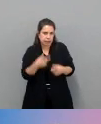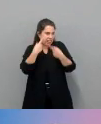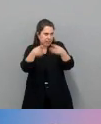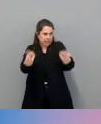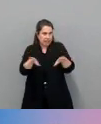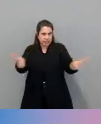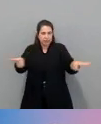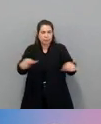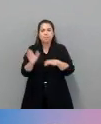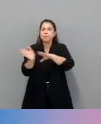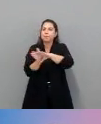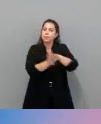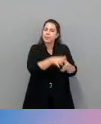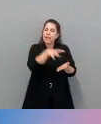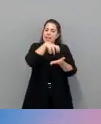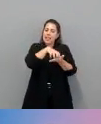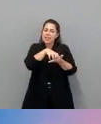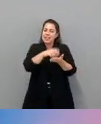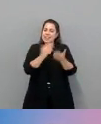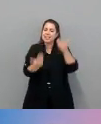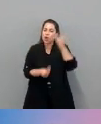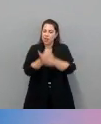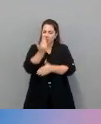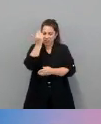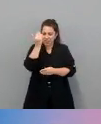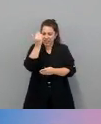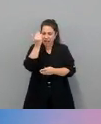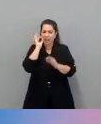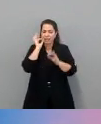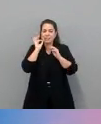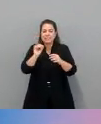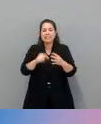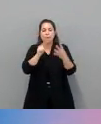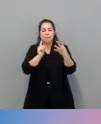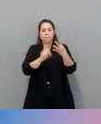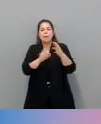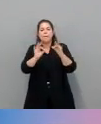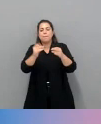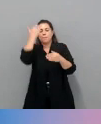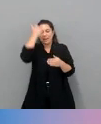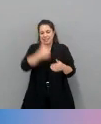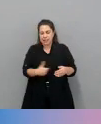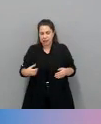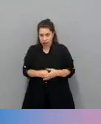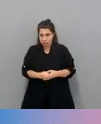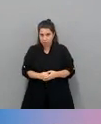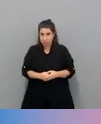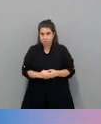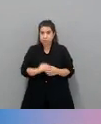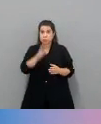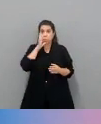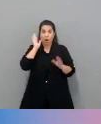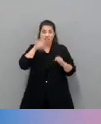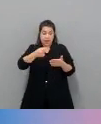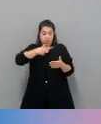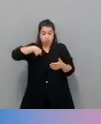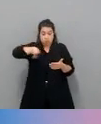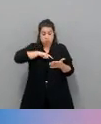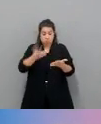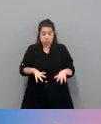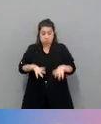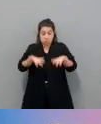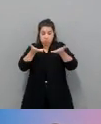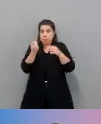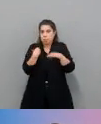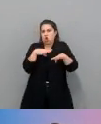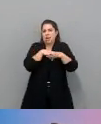Centros de día. Y aquí hablo de centros de día y parálisis cerebral, aparece, ¿no? ¿Por qué? Porque nosotros también prestamos, como la red